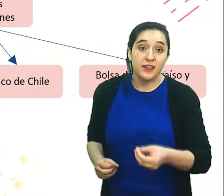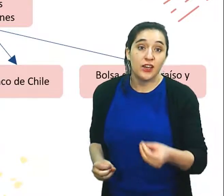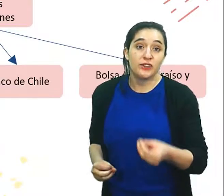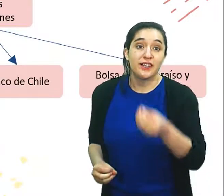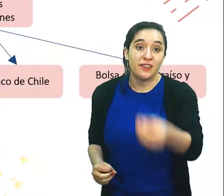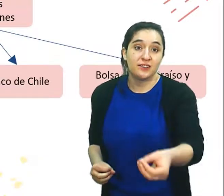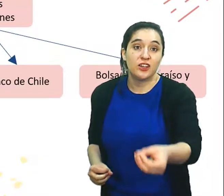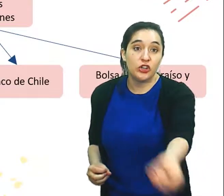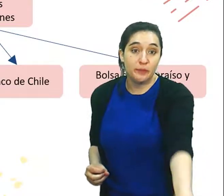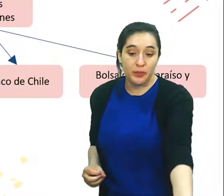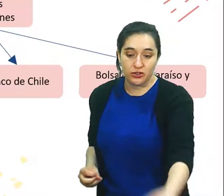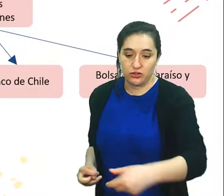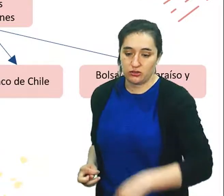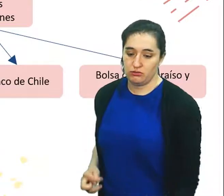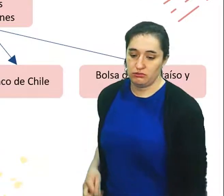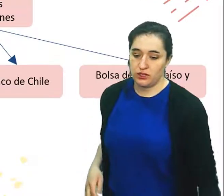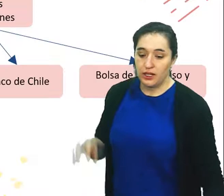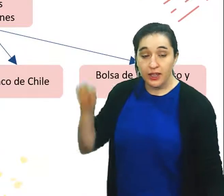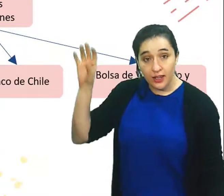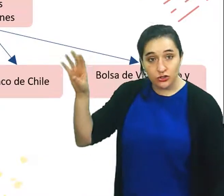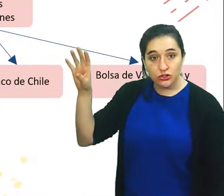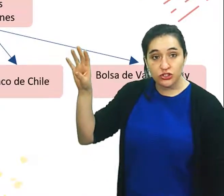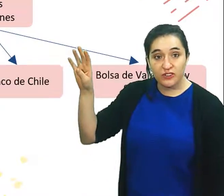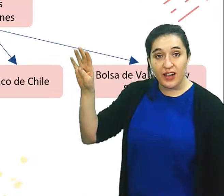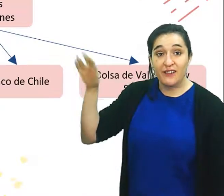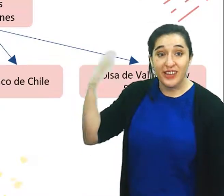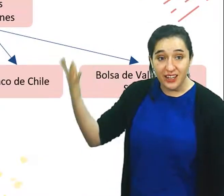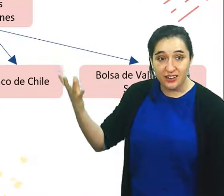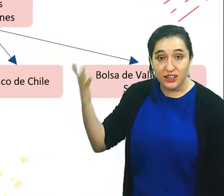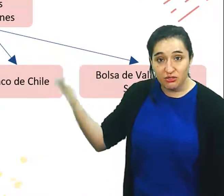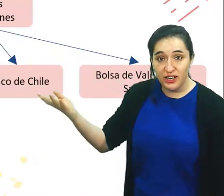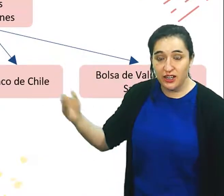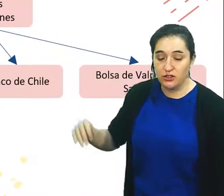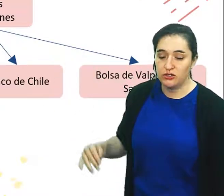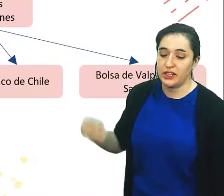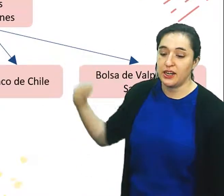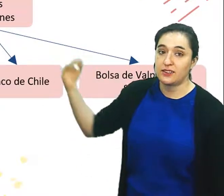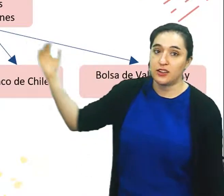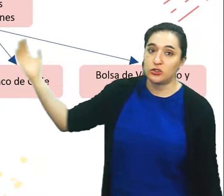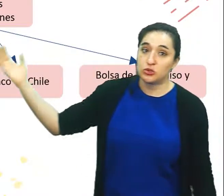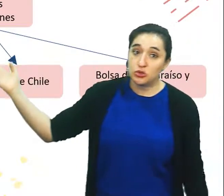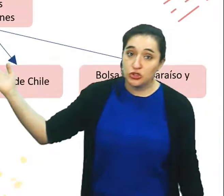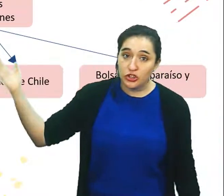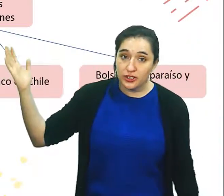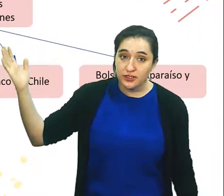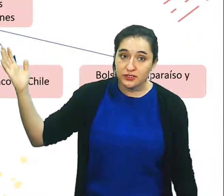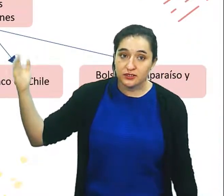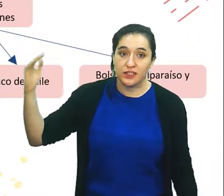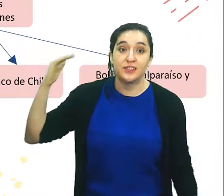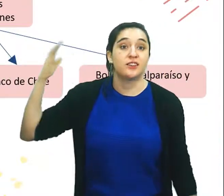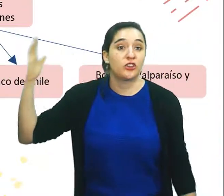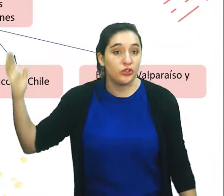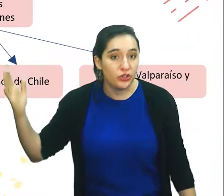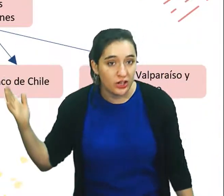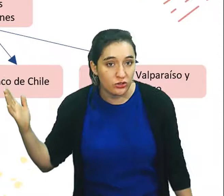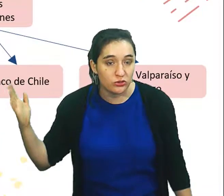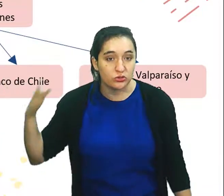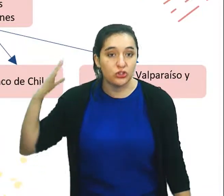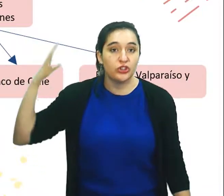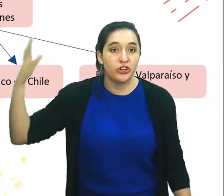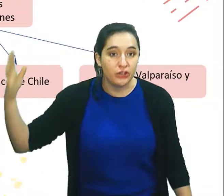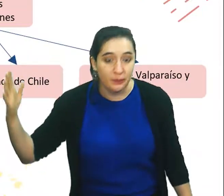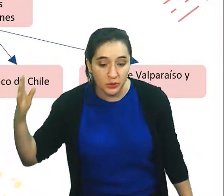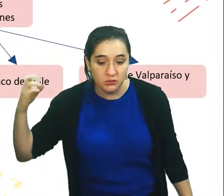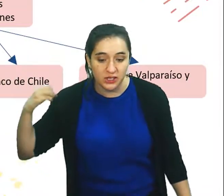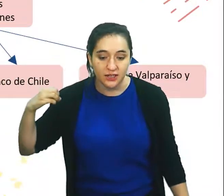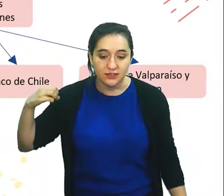de dinero a través de los impuestos. Esto se va a ver reflejado en altas construcciones, en desarrollo de las